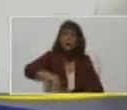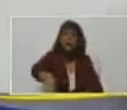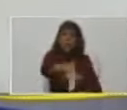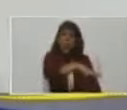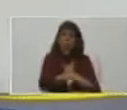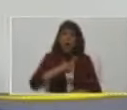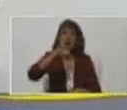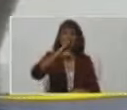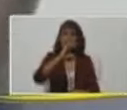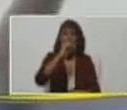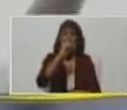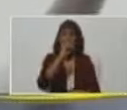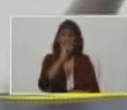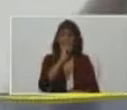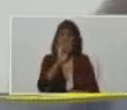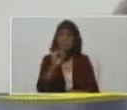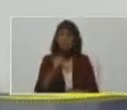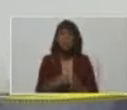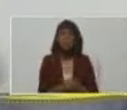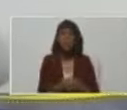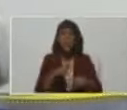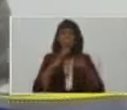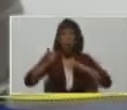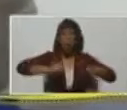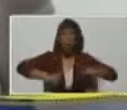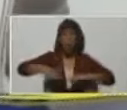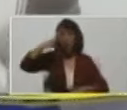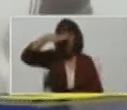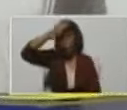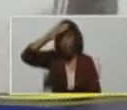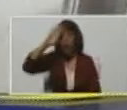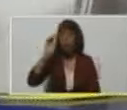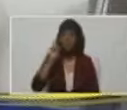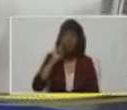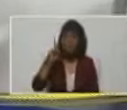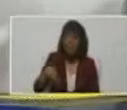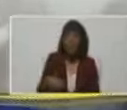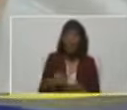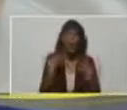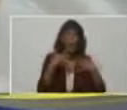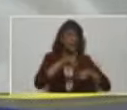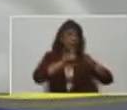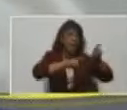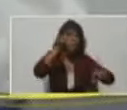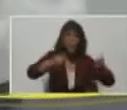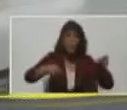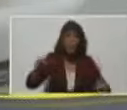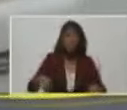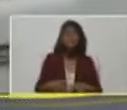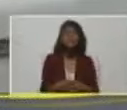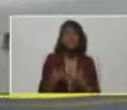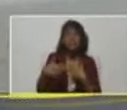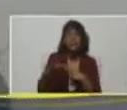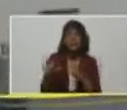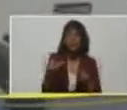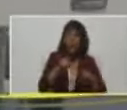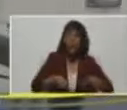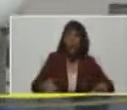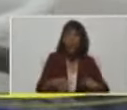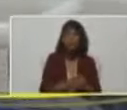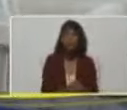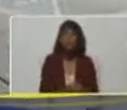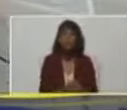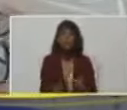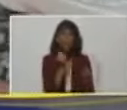está nuestra coordinadora cubana, también todos los integrantes de este CDI, que